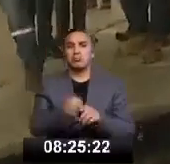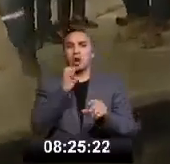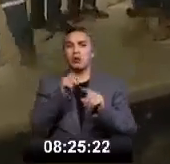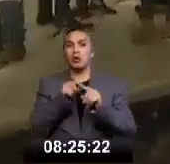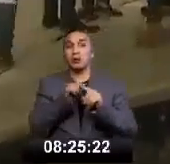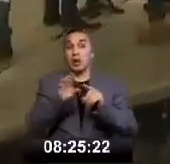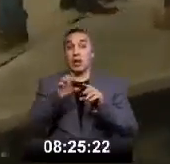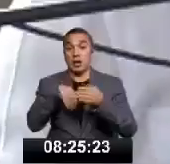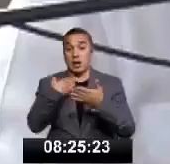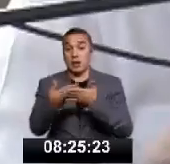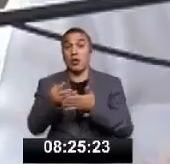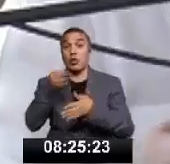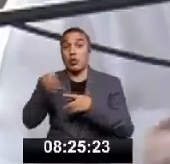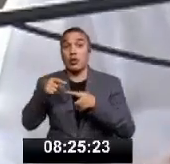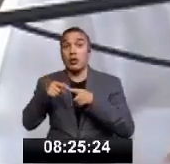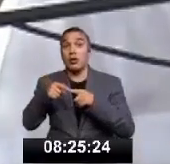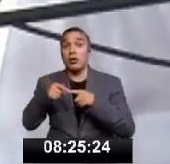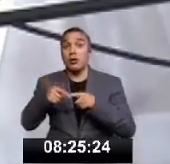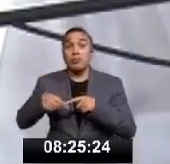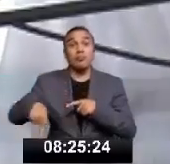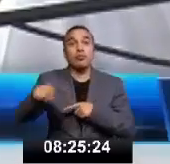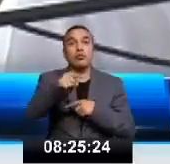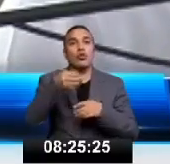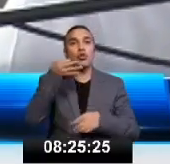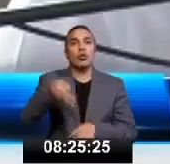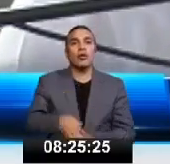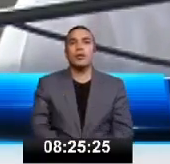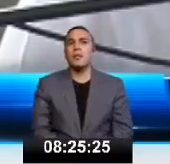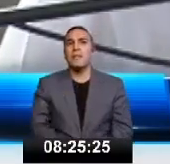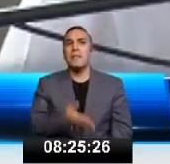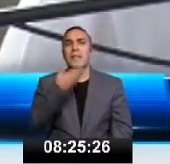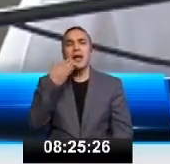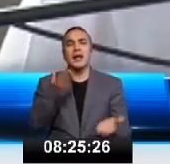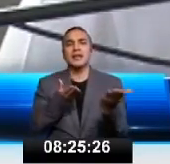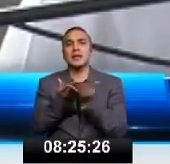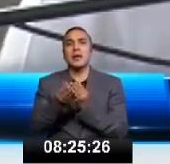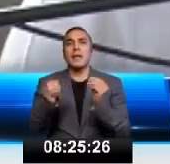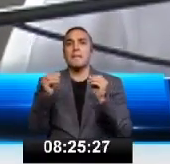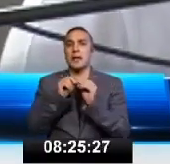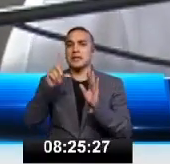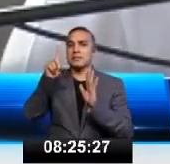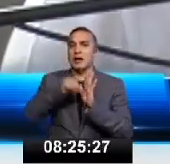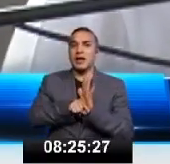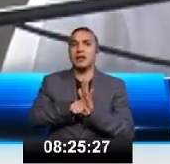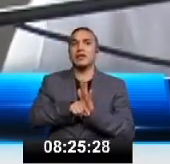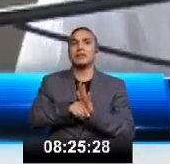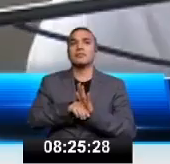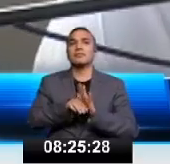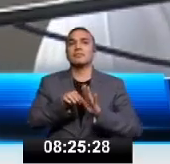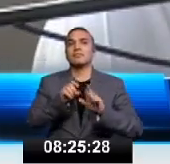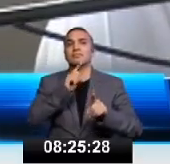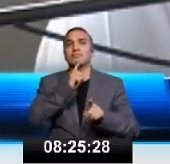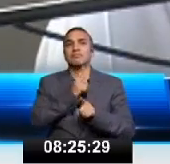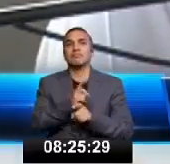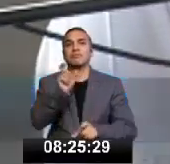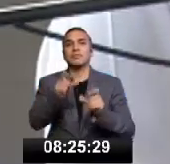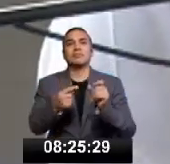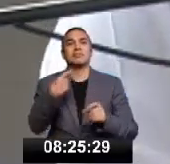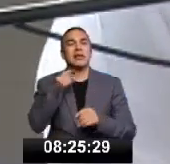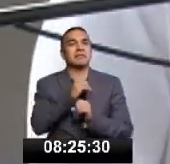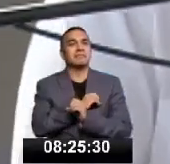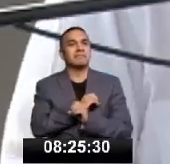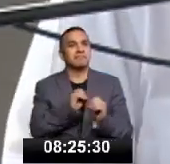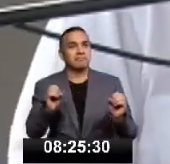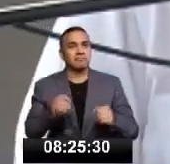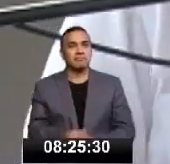en Durán. Dar el mejor servicio al mejor costo sin quebrar ni al pueblo,